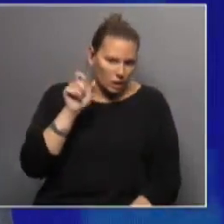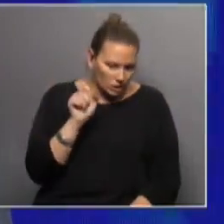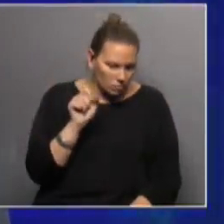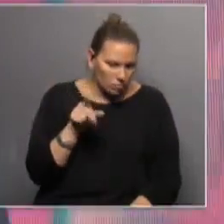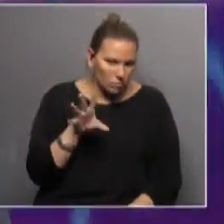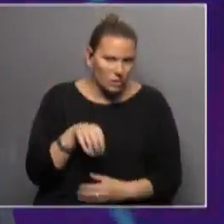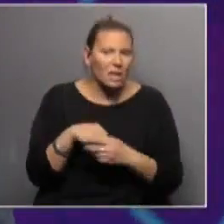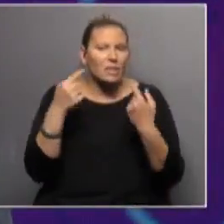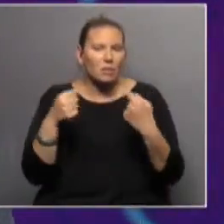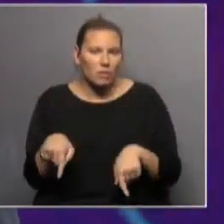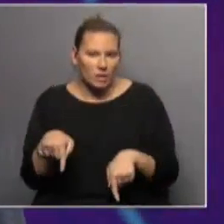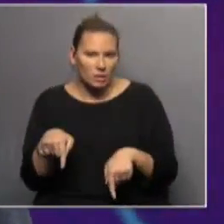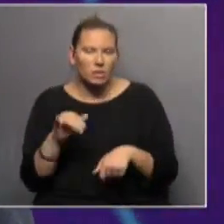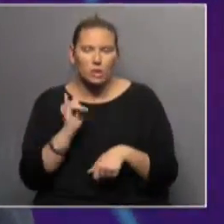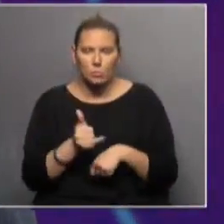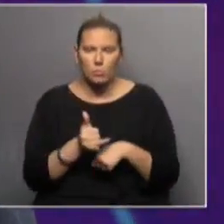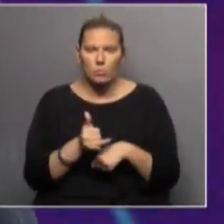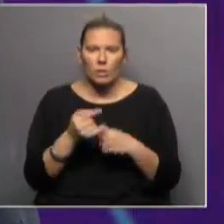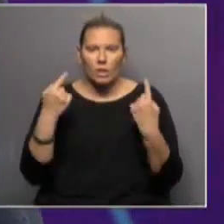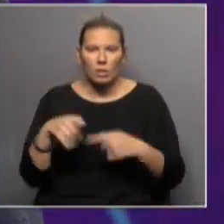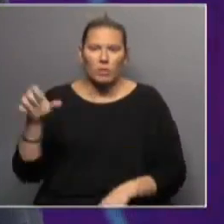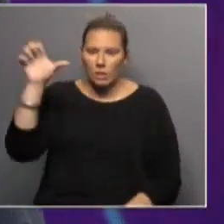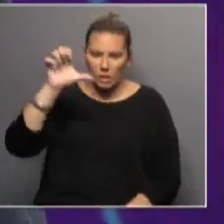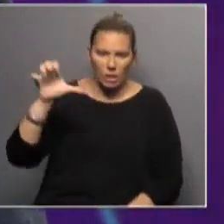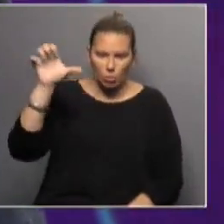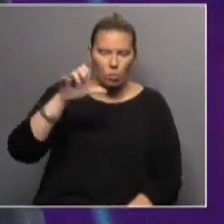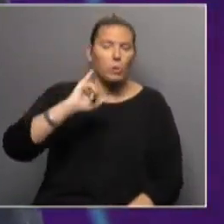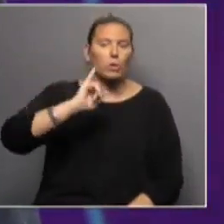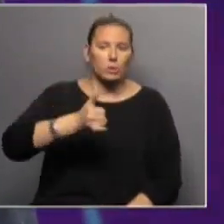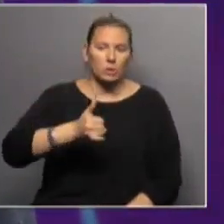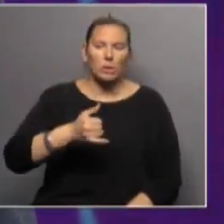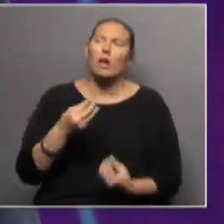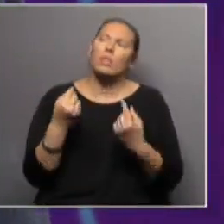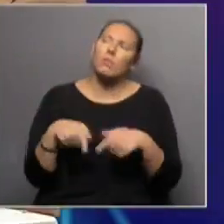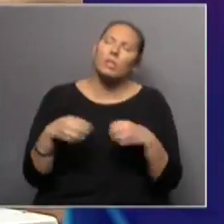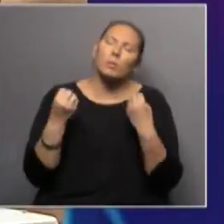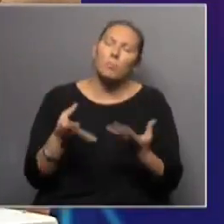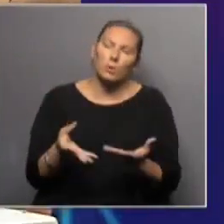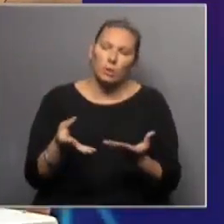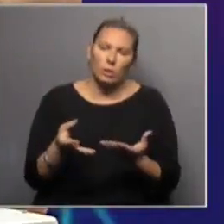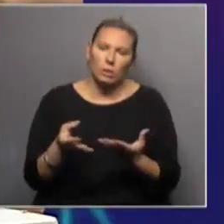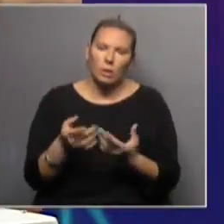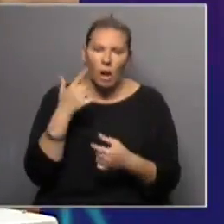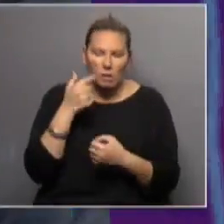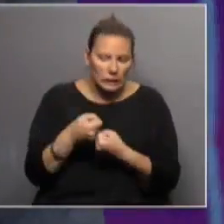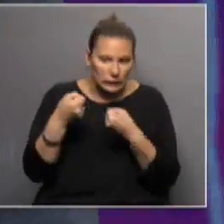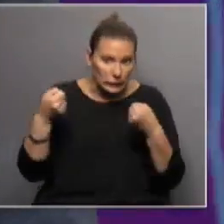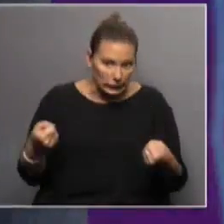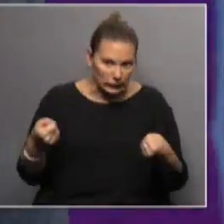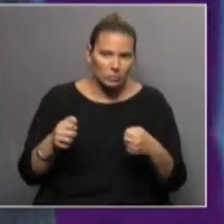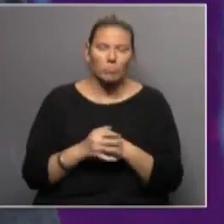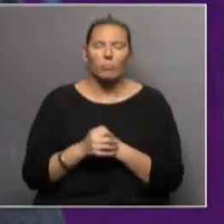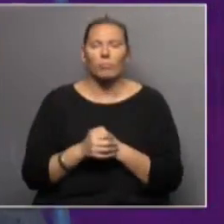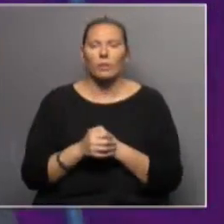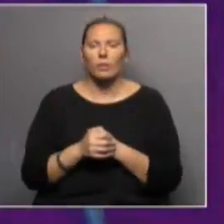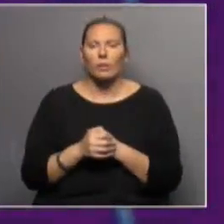es diferente a FIBA, eso está claro. Diferente al europeo, está claro. Pero, ¿en qué? ¿Vos qué sabés? Explayate un poquito. O sea, a ver,